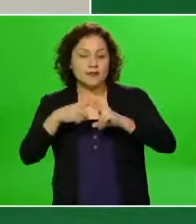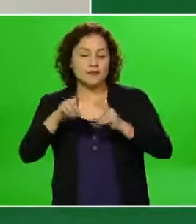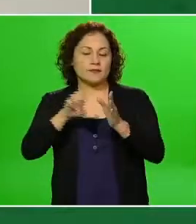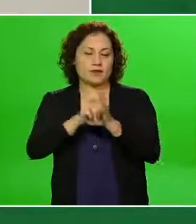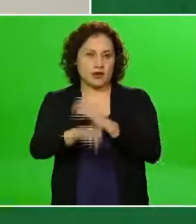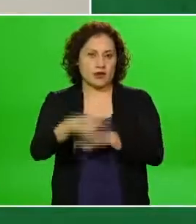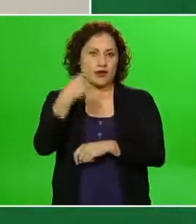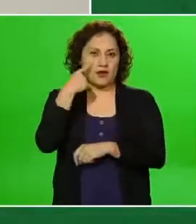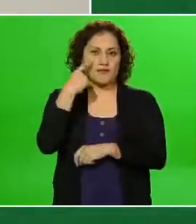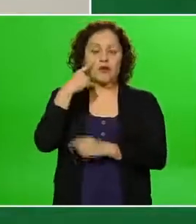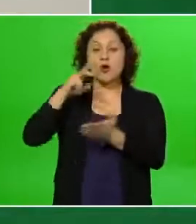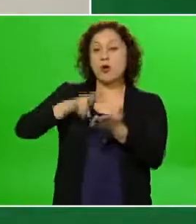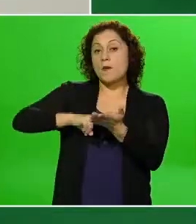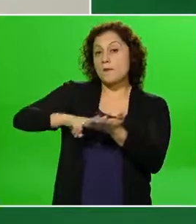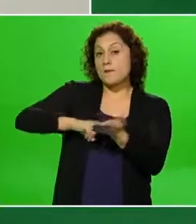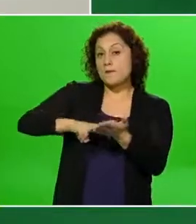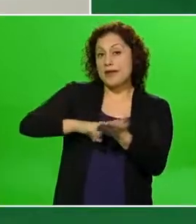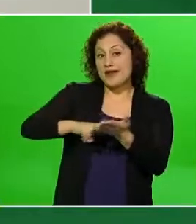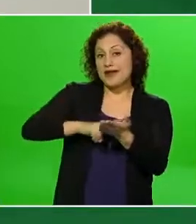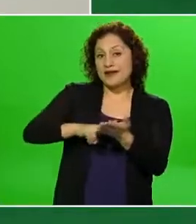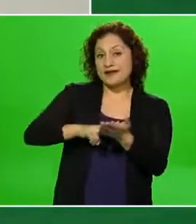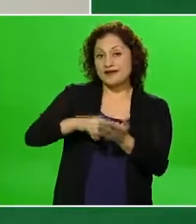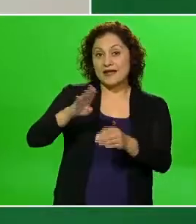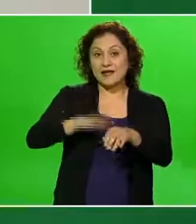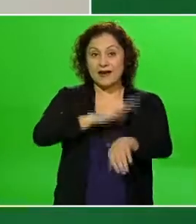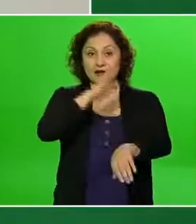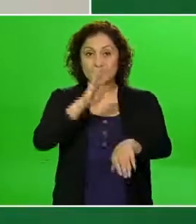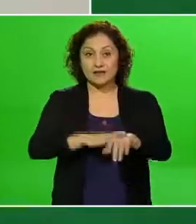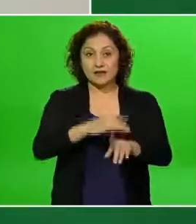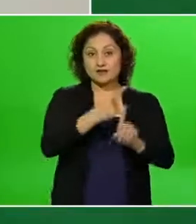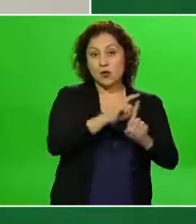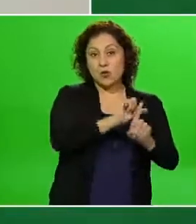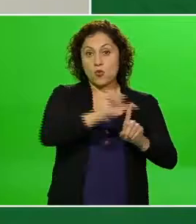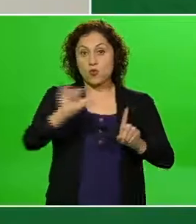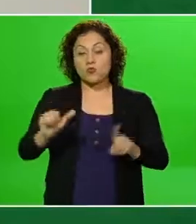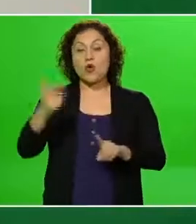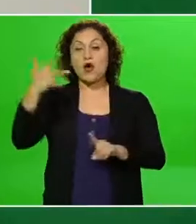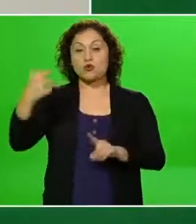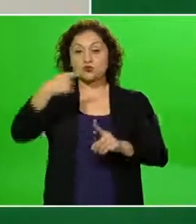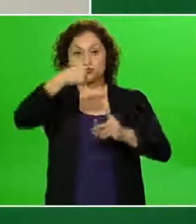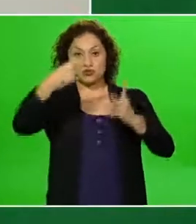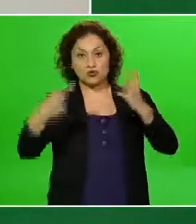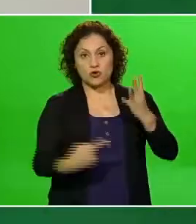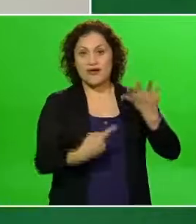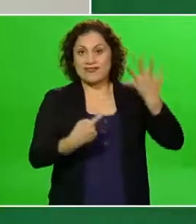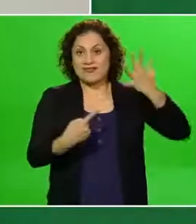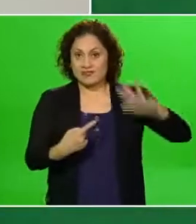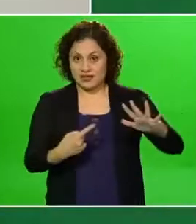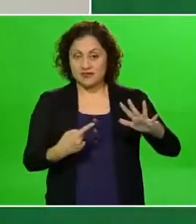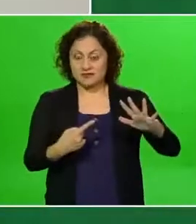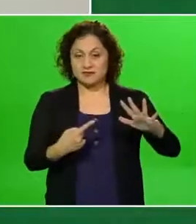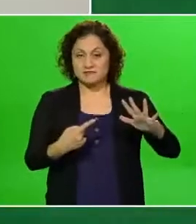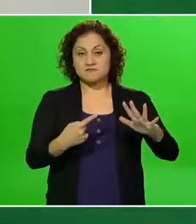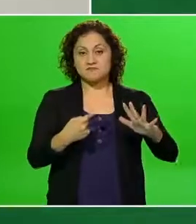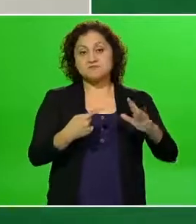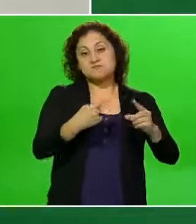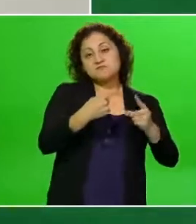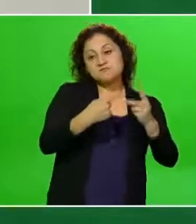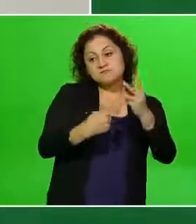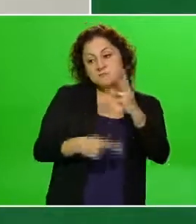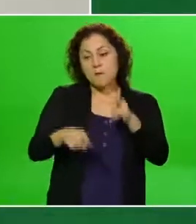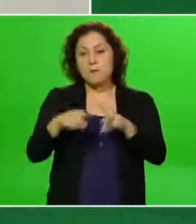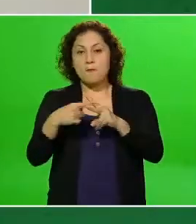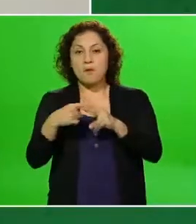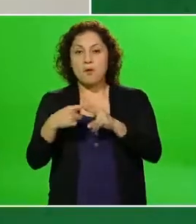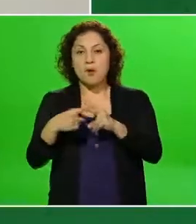van del 1 al 8, es decir, si una entidad federativa, cuando se miden esos 10 indicadores, tiene 8 puntos o menos, pues